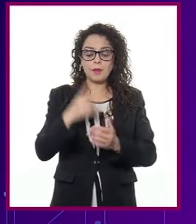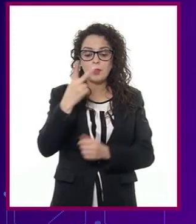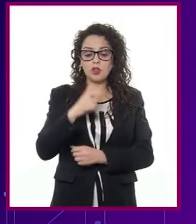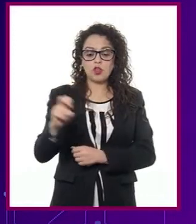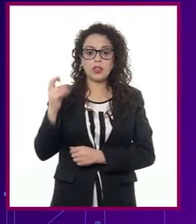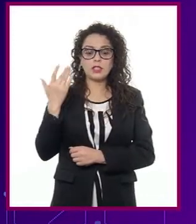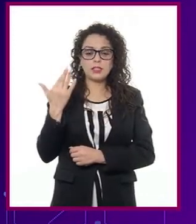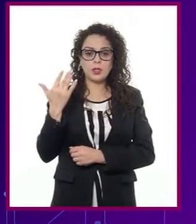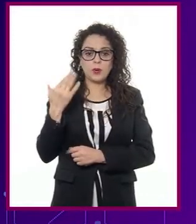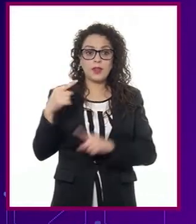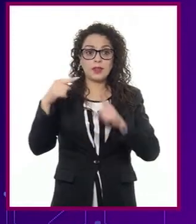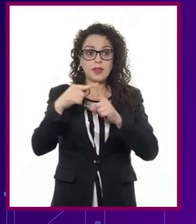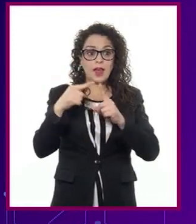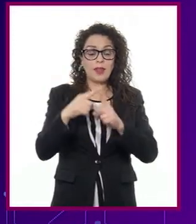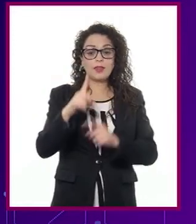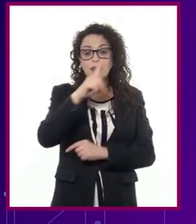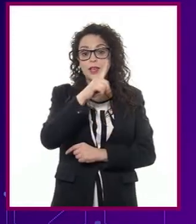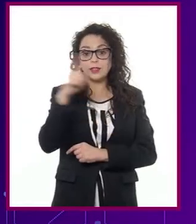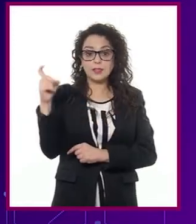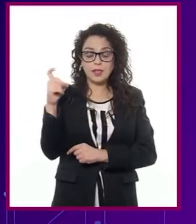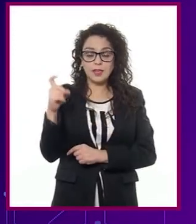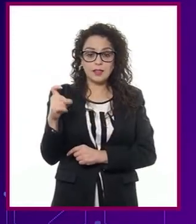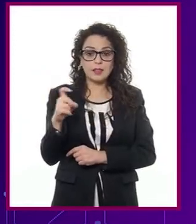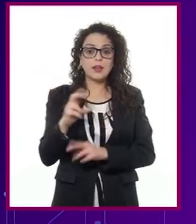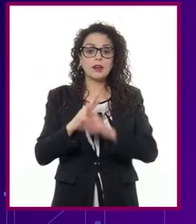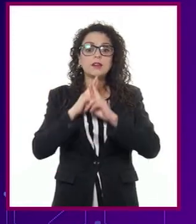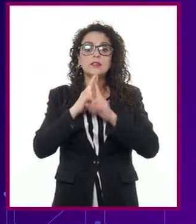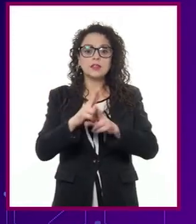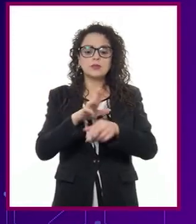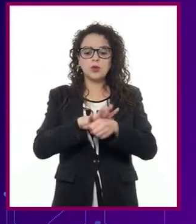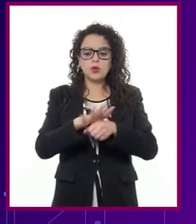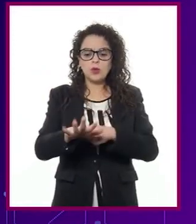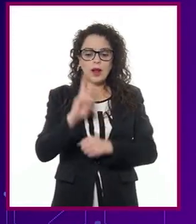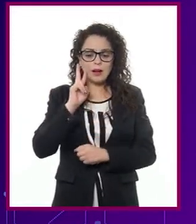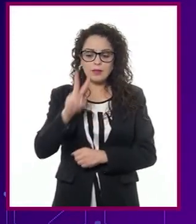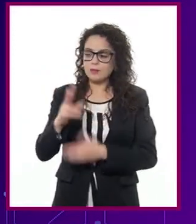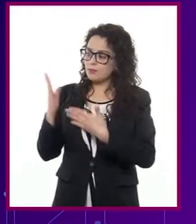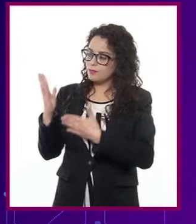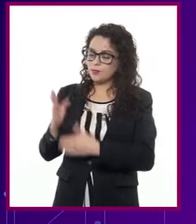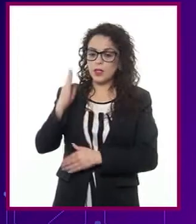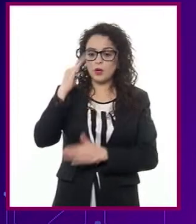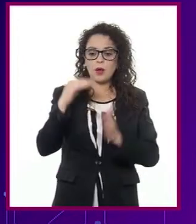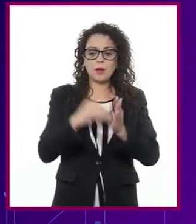920,250. Esto, dividido entre 100, da como resultado